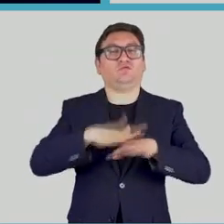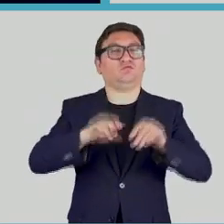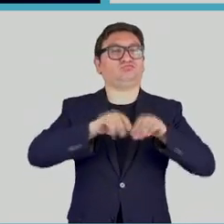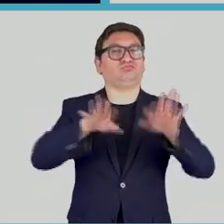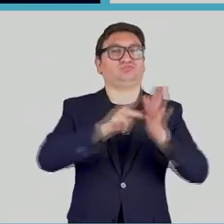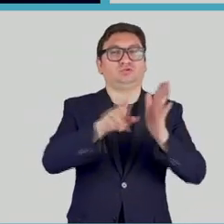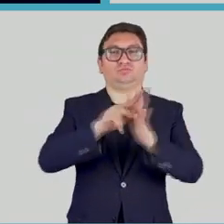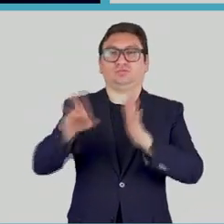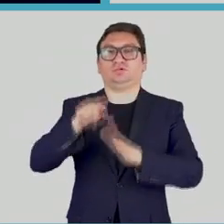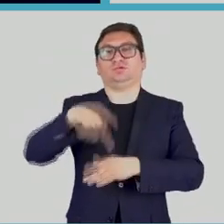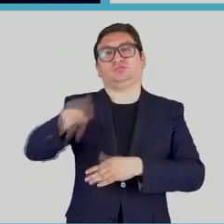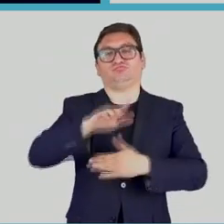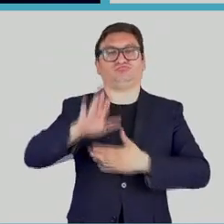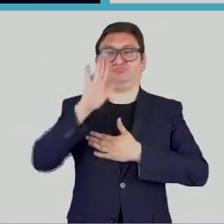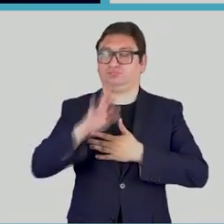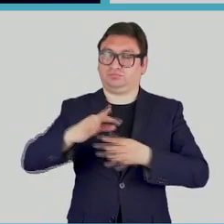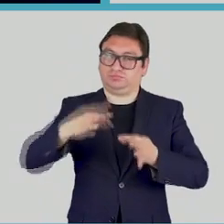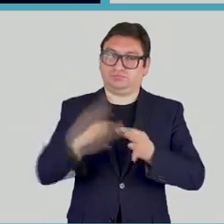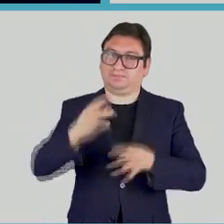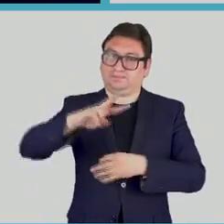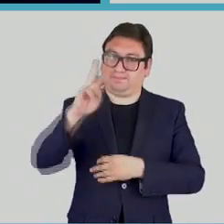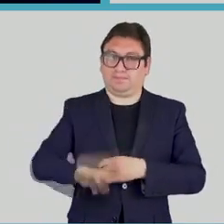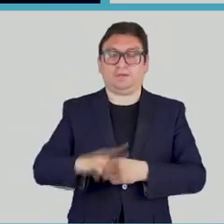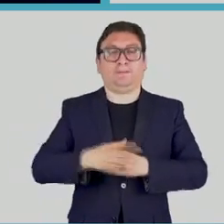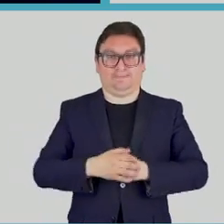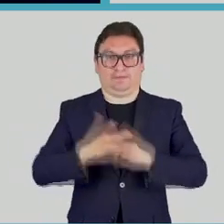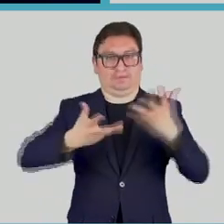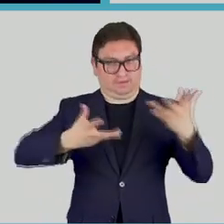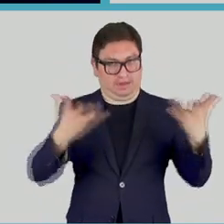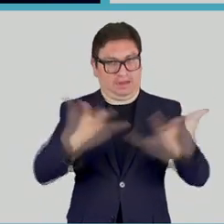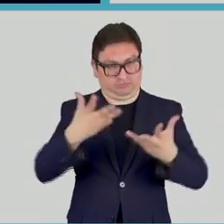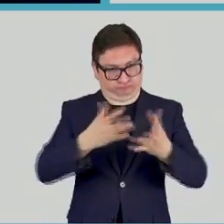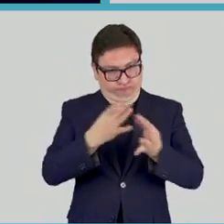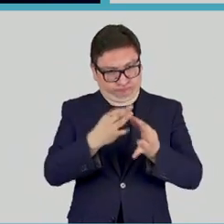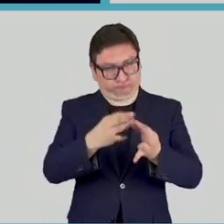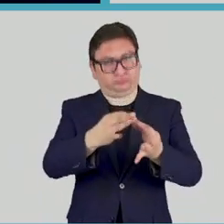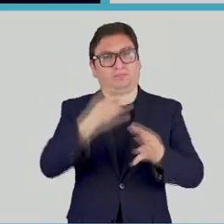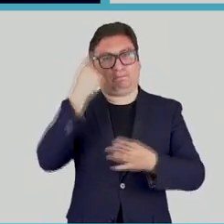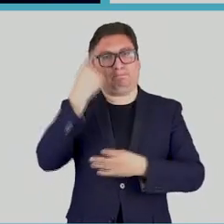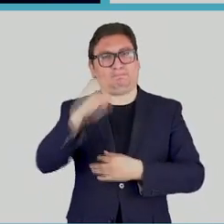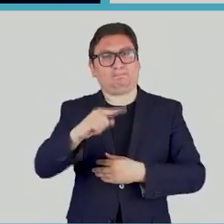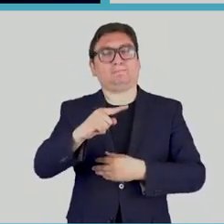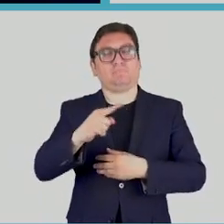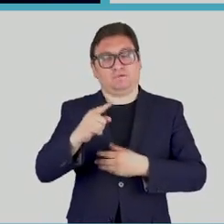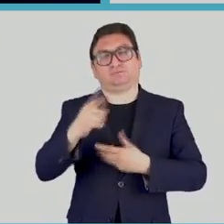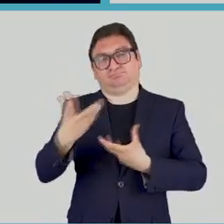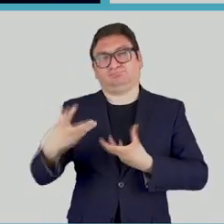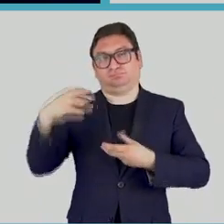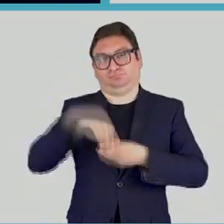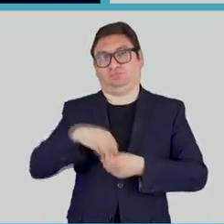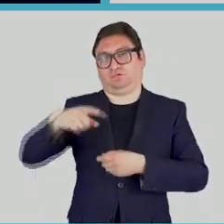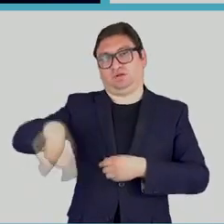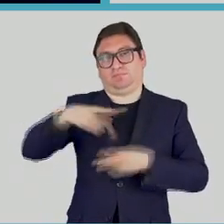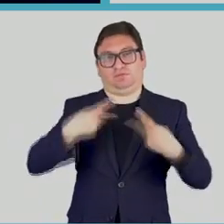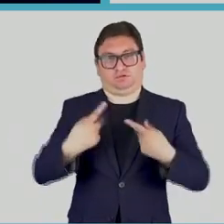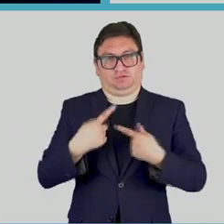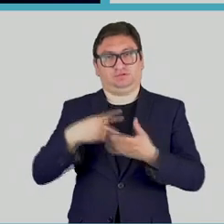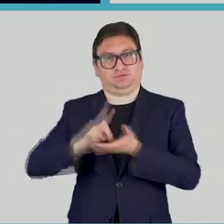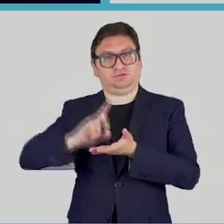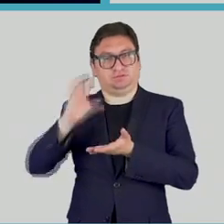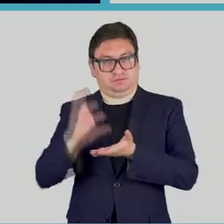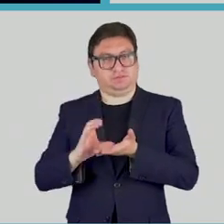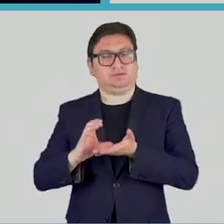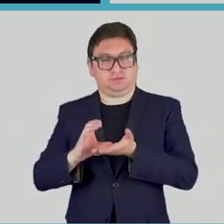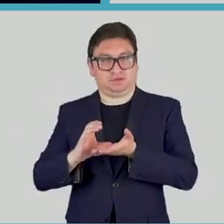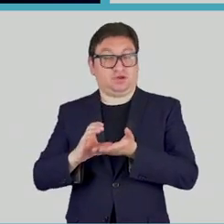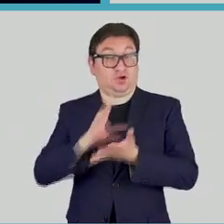asuman un compromiso real un compromiso con acciones muy precisas para incorporar a las personas personas